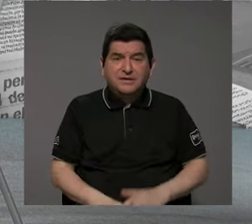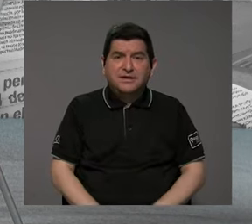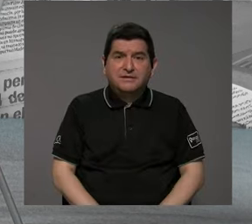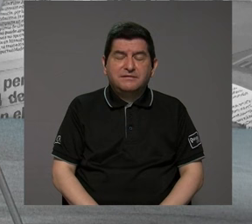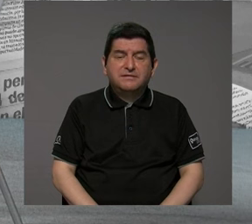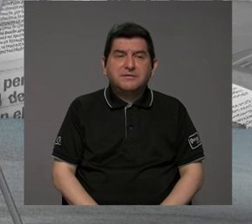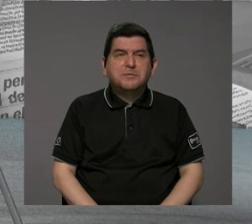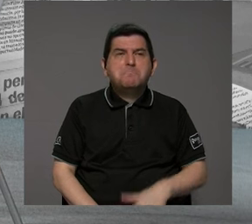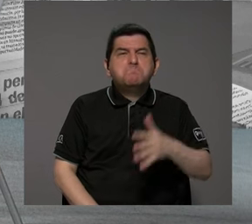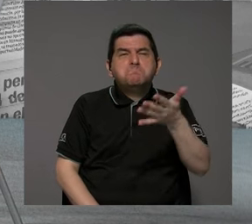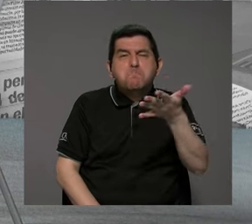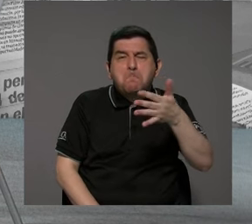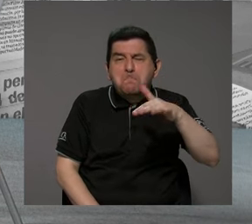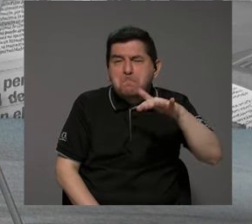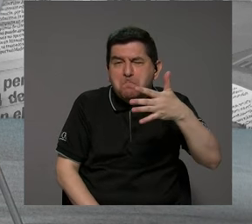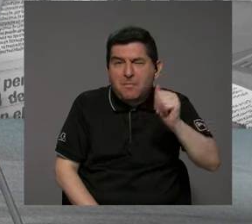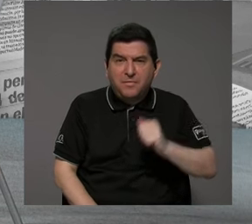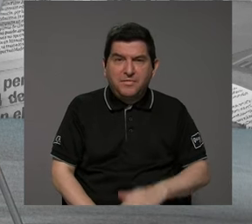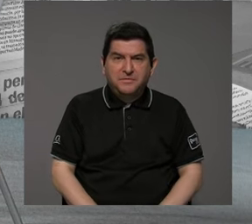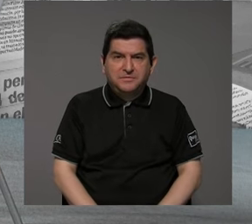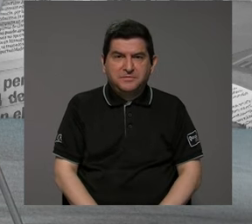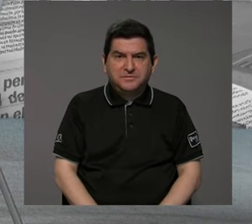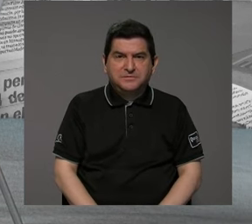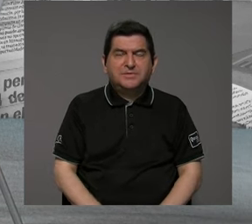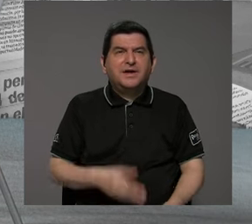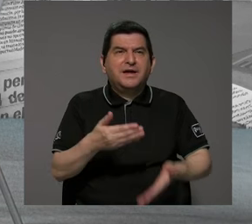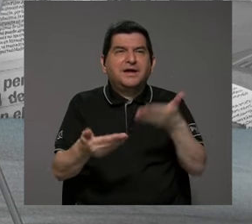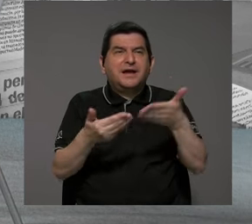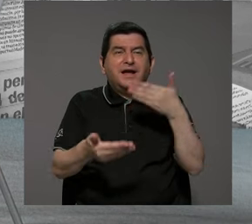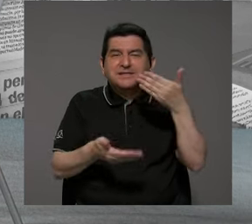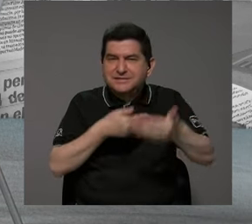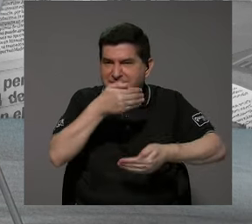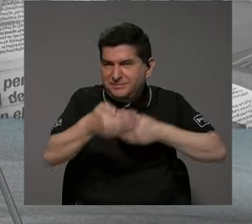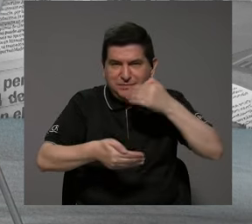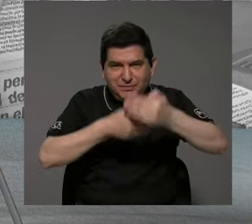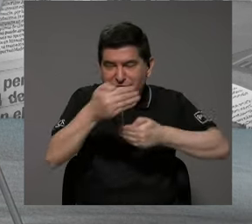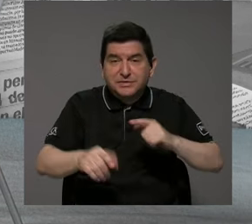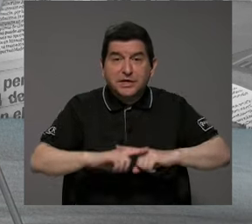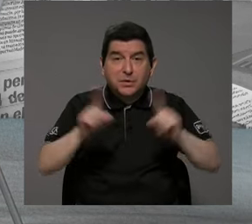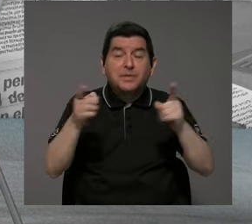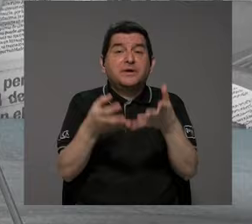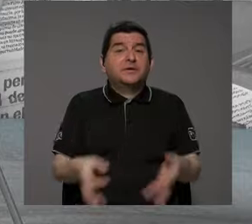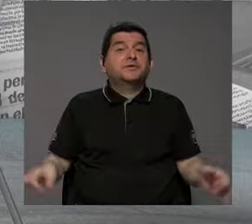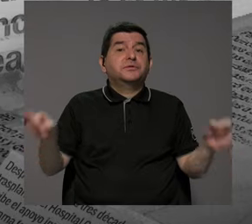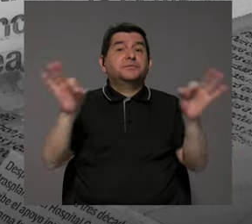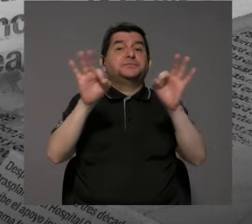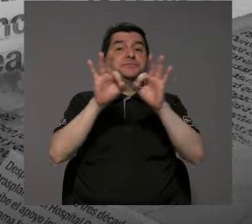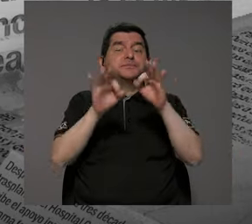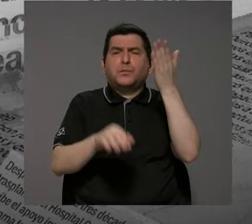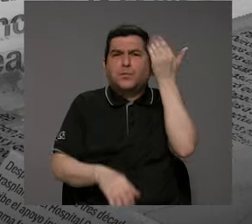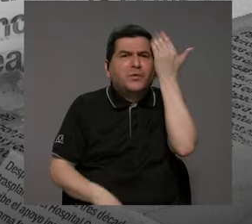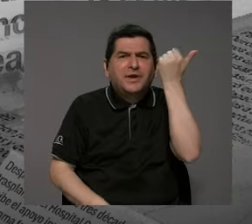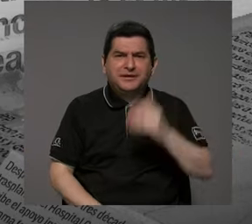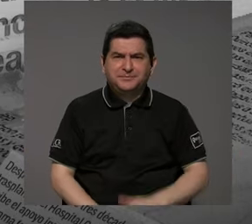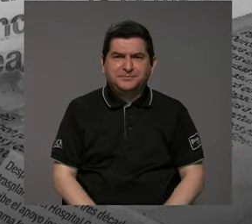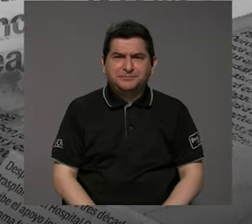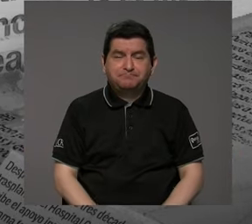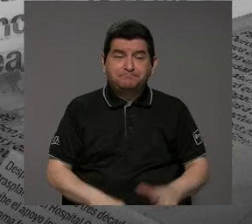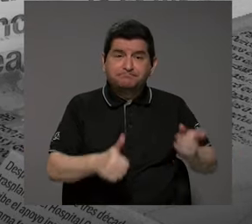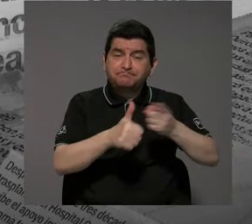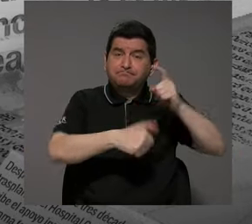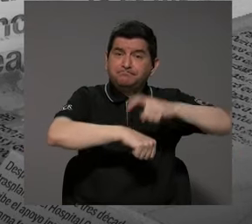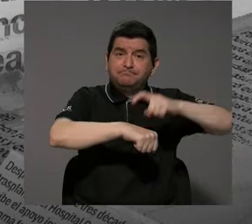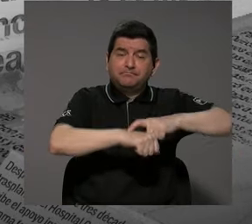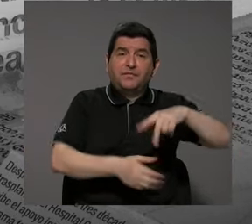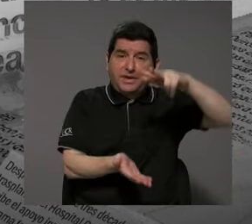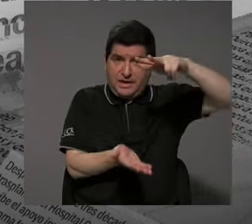bueno estaría más o menos casi en el proceso pero eso es muy importante Por qué Porque como inicialmente se